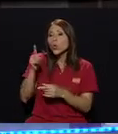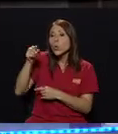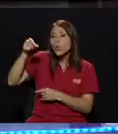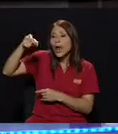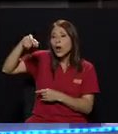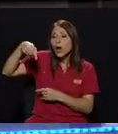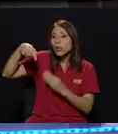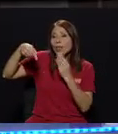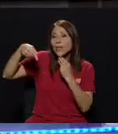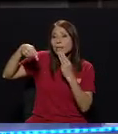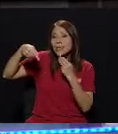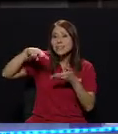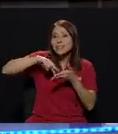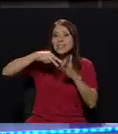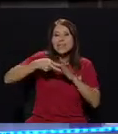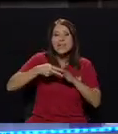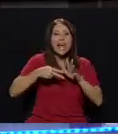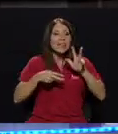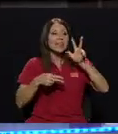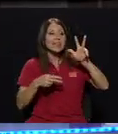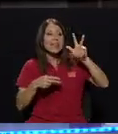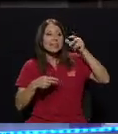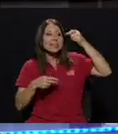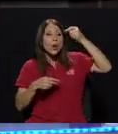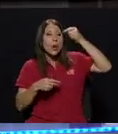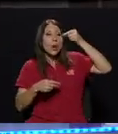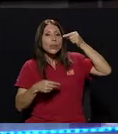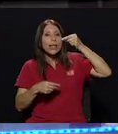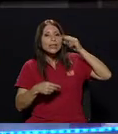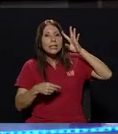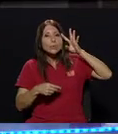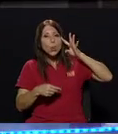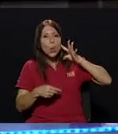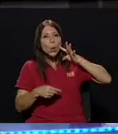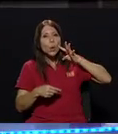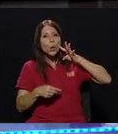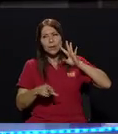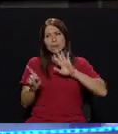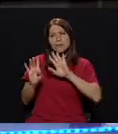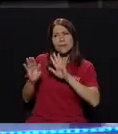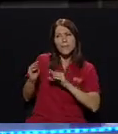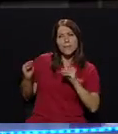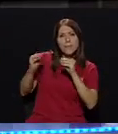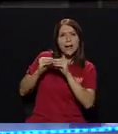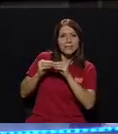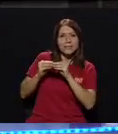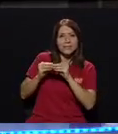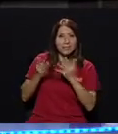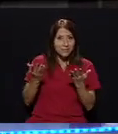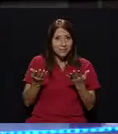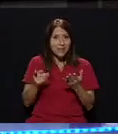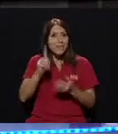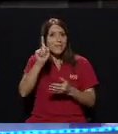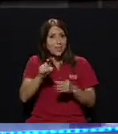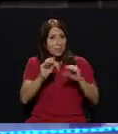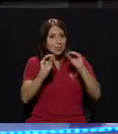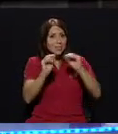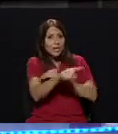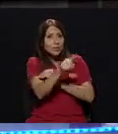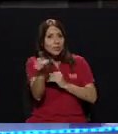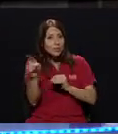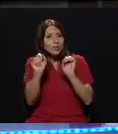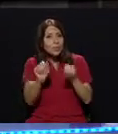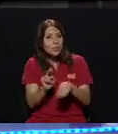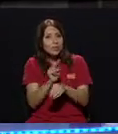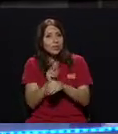3 gotas de sudor, y me decía, Fernando, yo creo que más. Y entonces uno dice, debemos enseñar a la gente a consumir miel